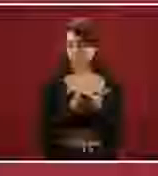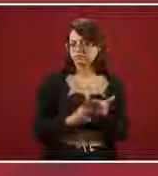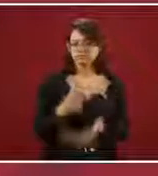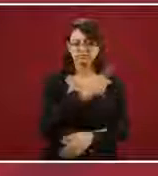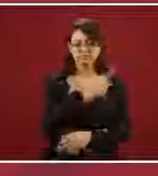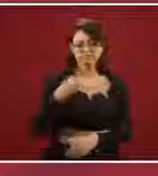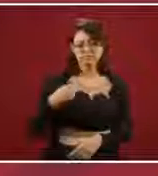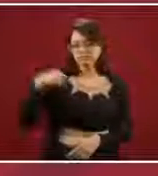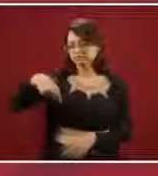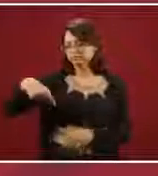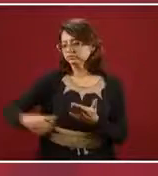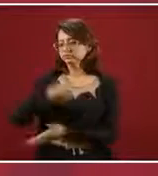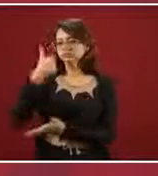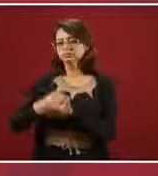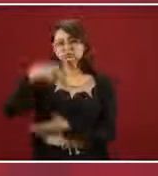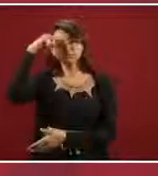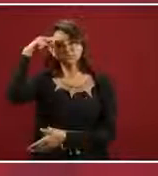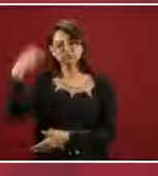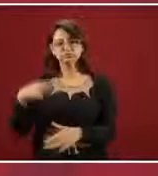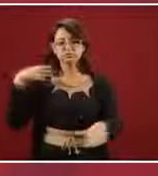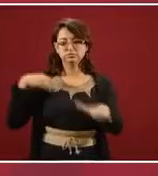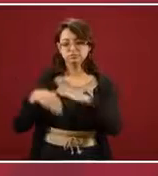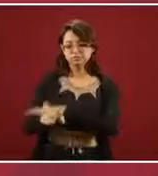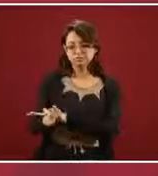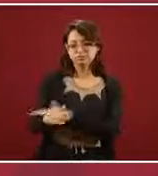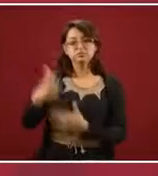está subsidiado.